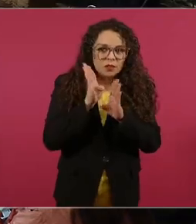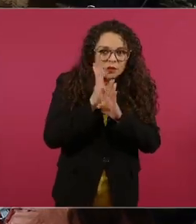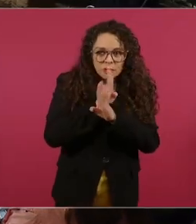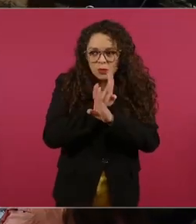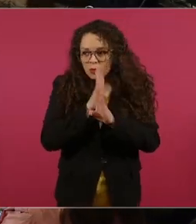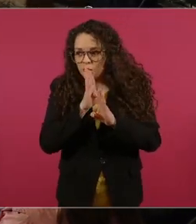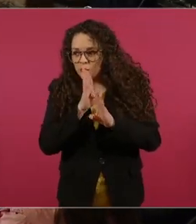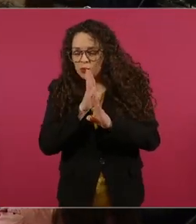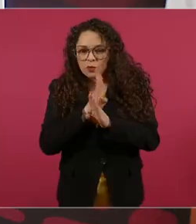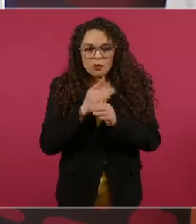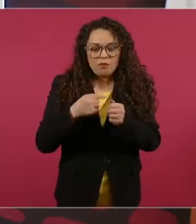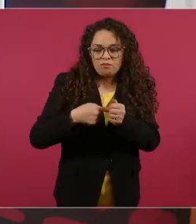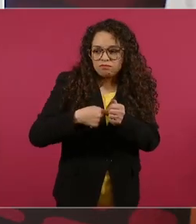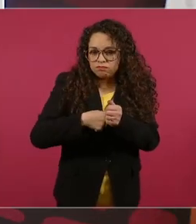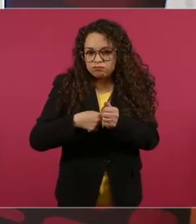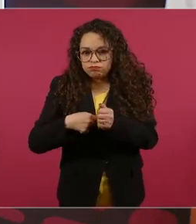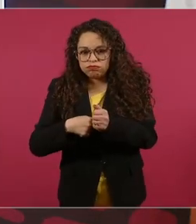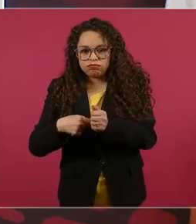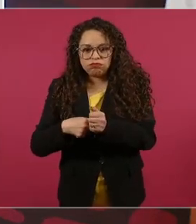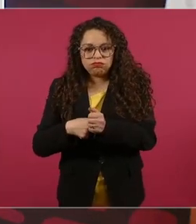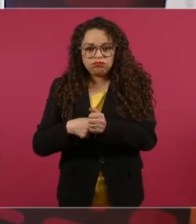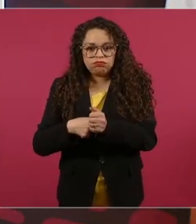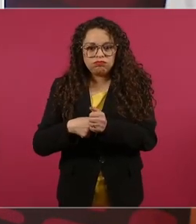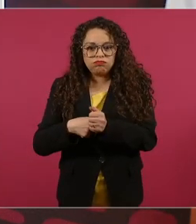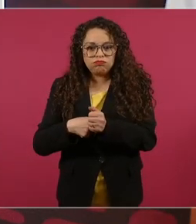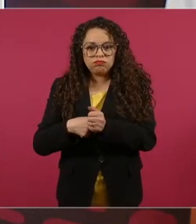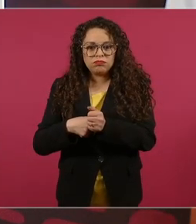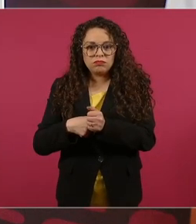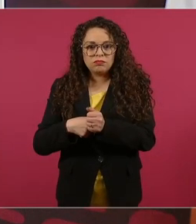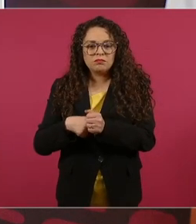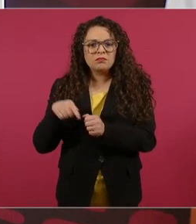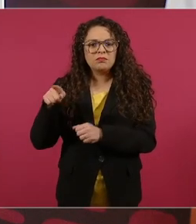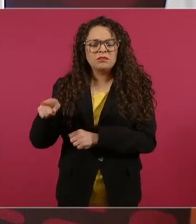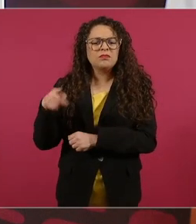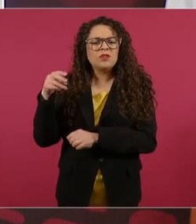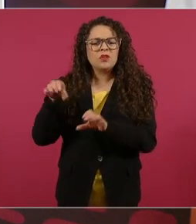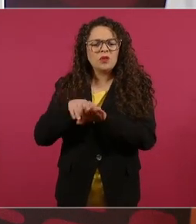¿cómo le llaman a lo que hicieron de Rápido y Furioso? ¿Cómo se llama eso?